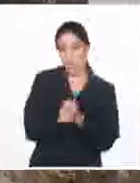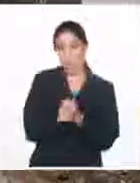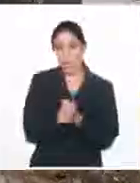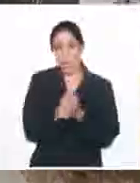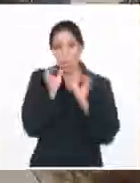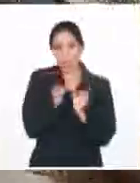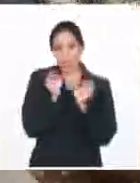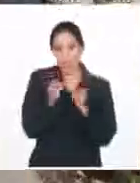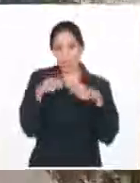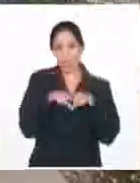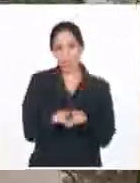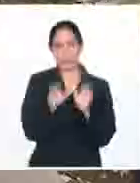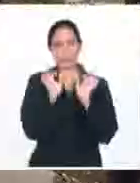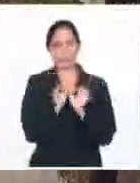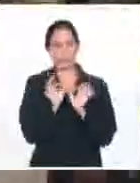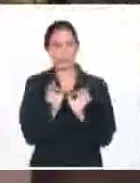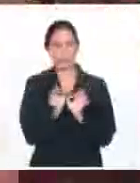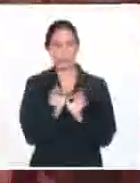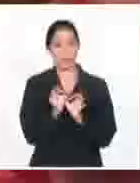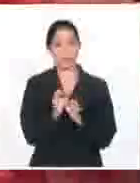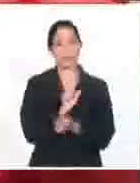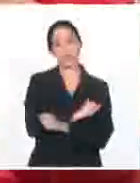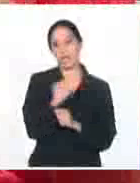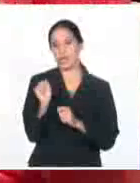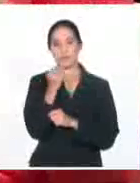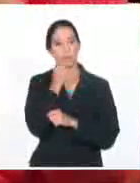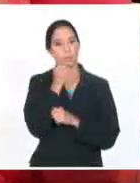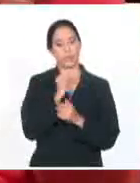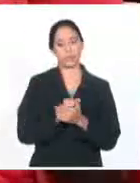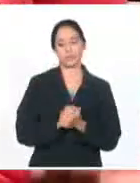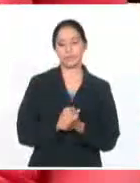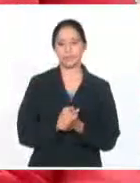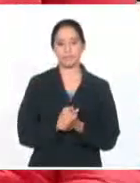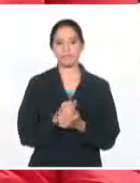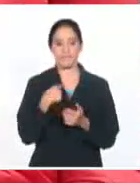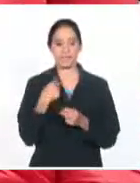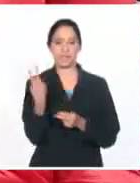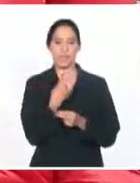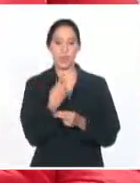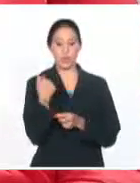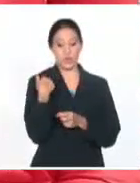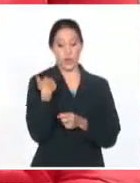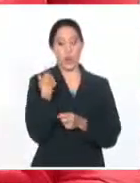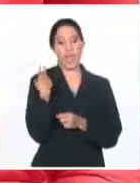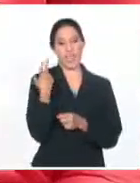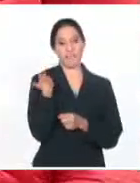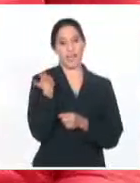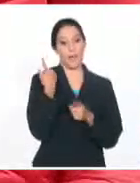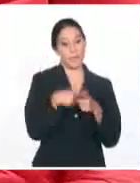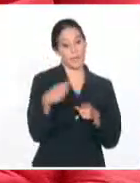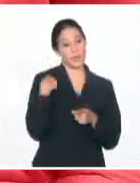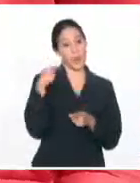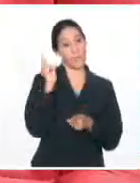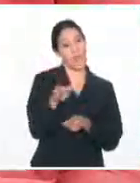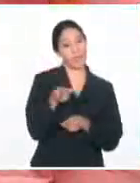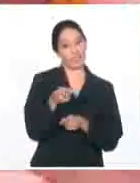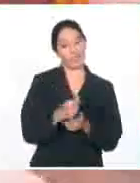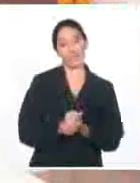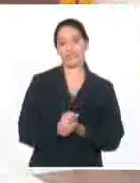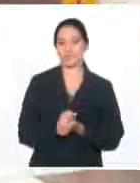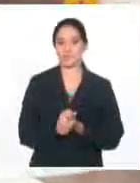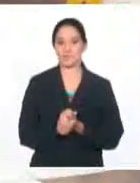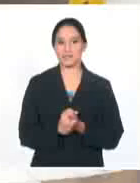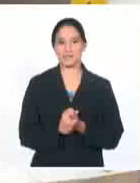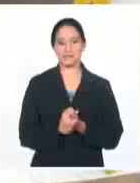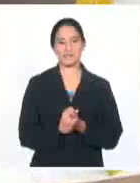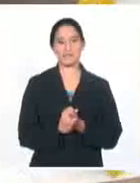permanente, no hay triunfo posible. En este dúo, yo soy la jefa. Sí, pero yo soy el que manda. Desde Santiago